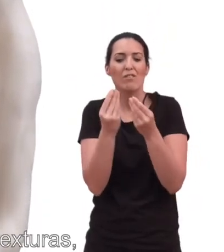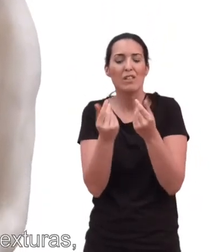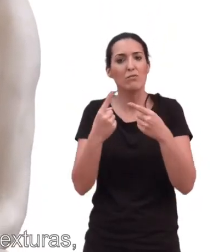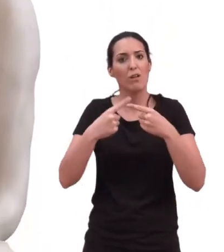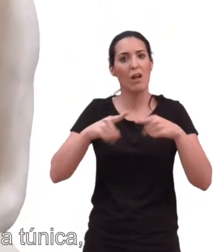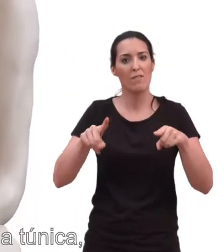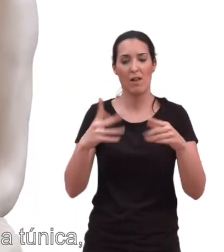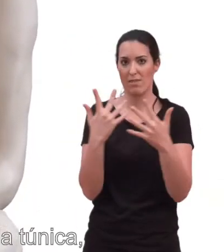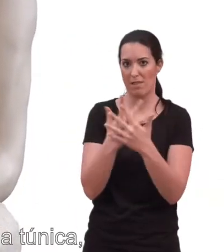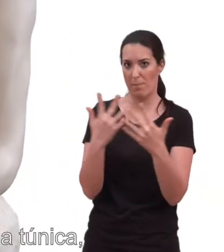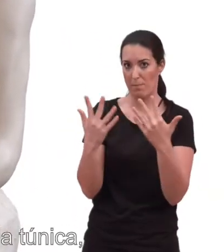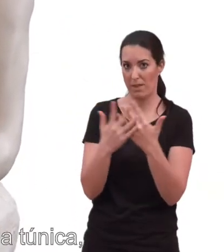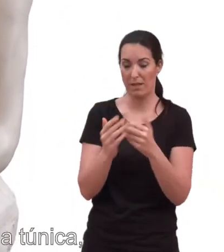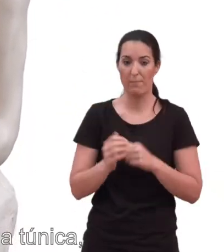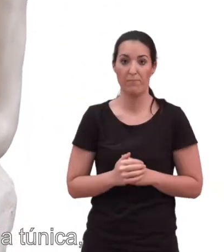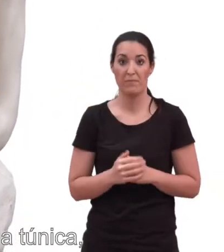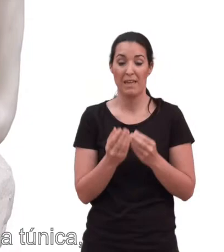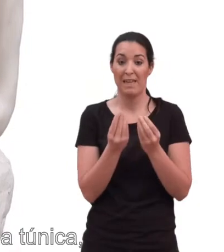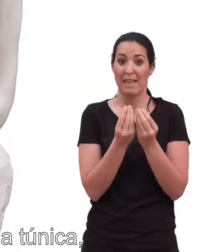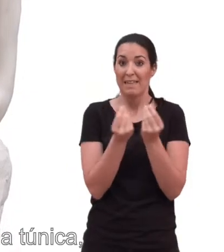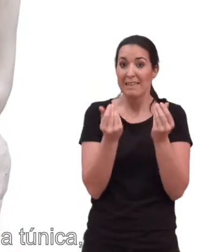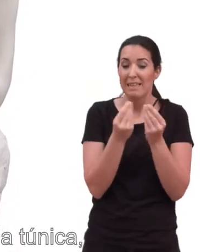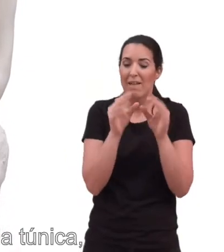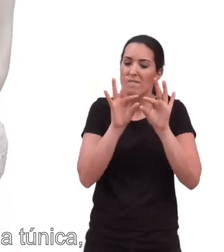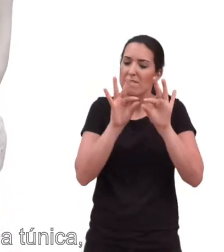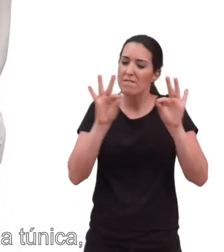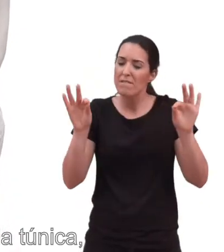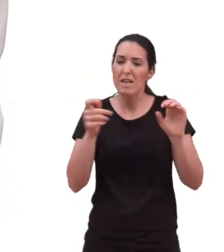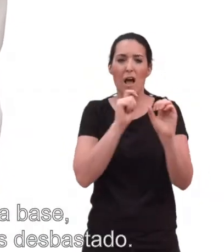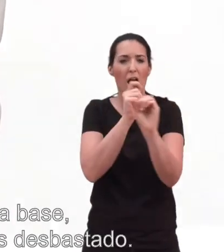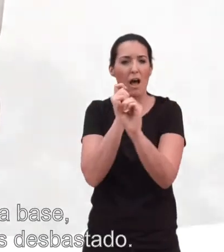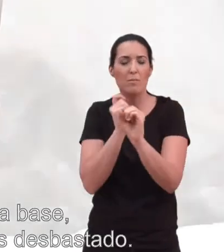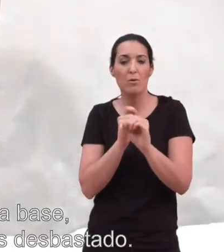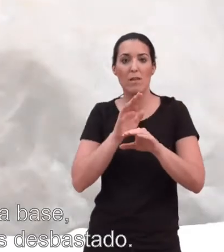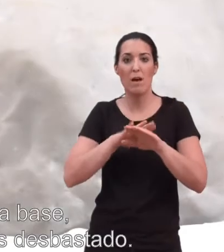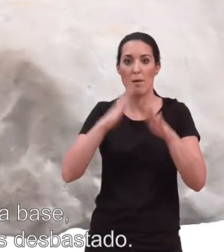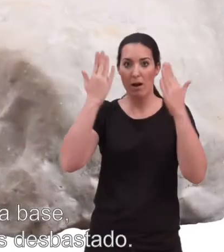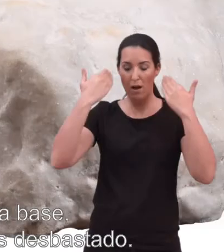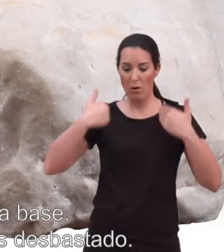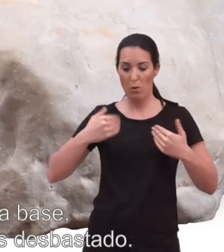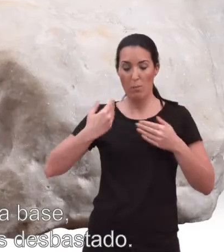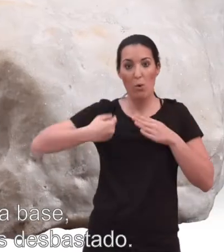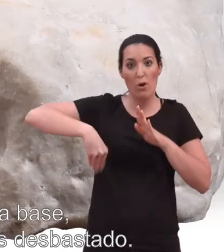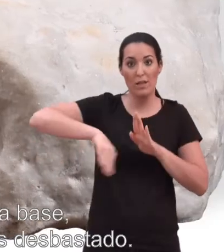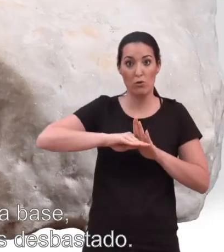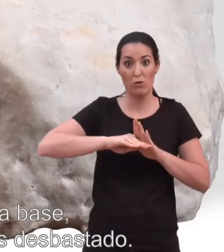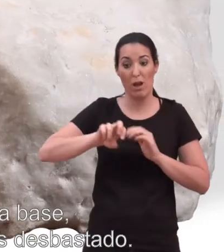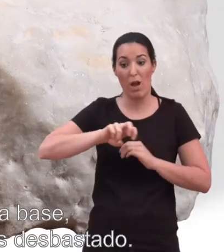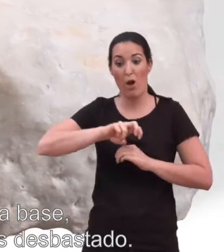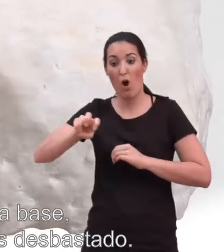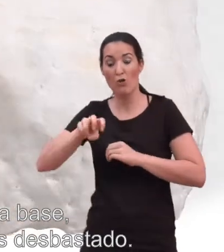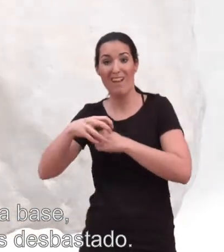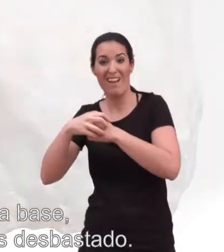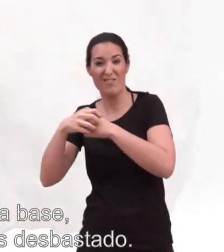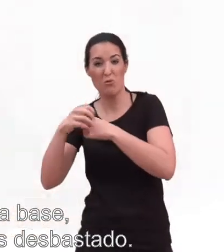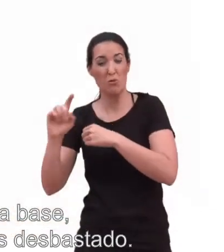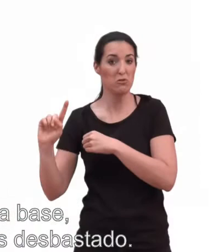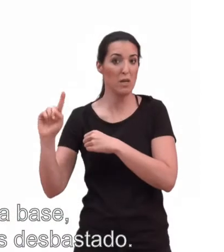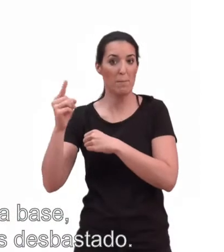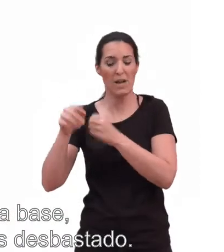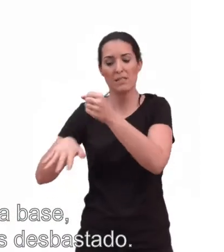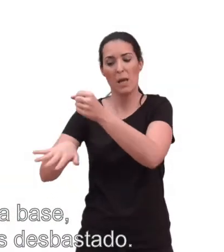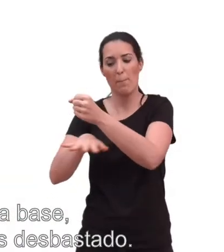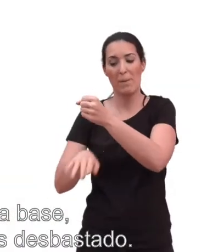texturas, una fina y pulida para el cuerpo y la túnica, y otra, mucho más rugosa, la de la base, donde el bloque